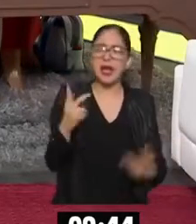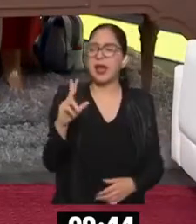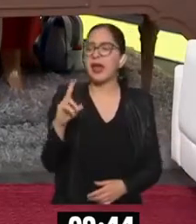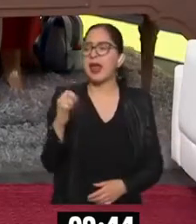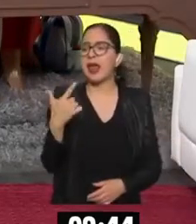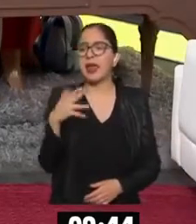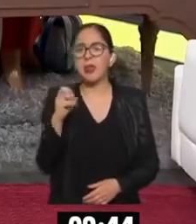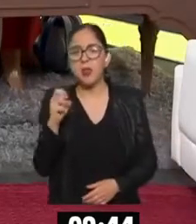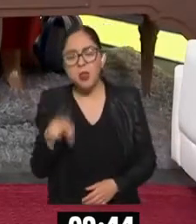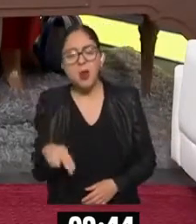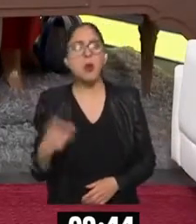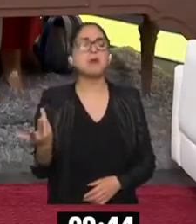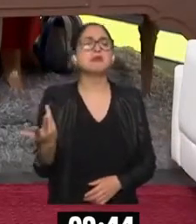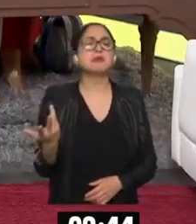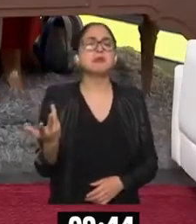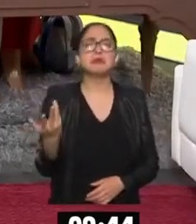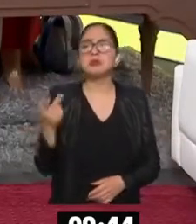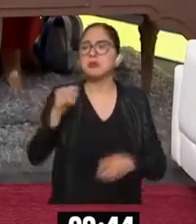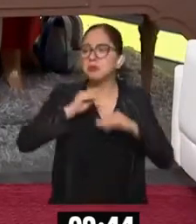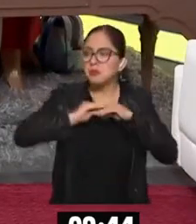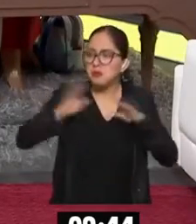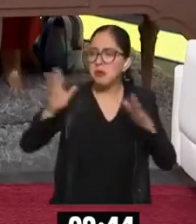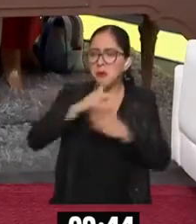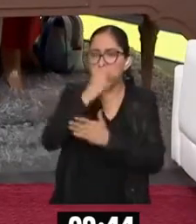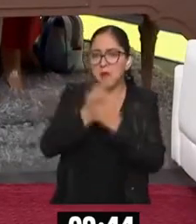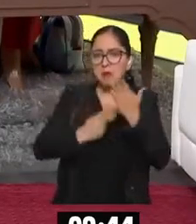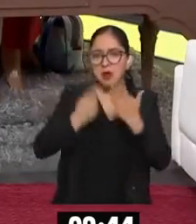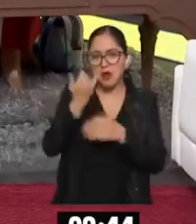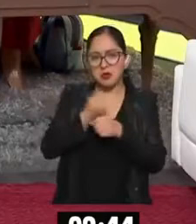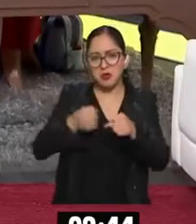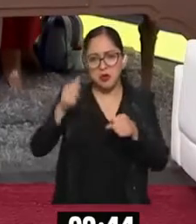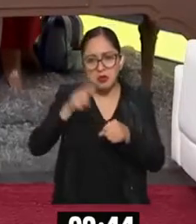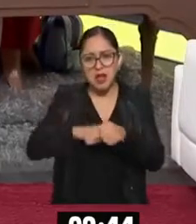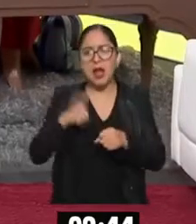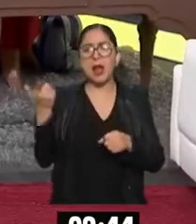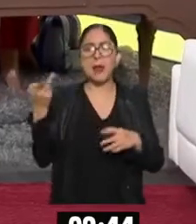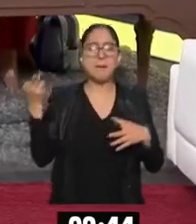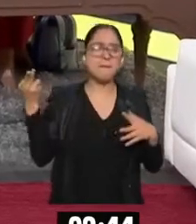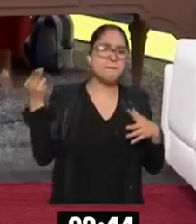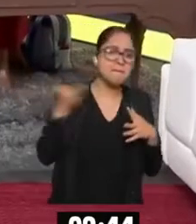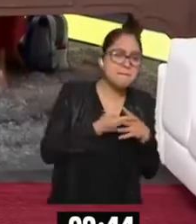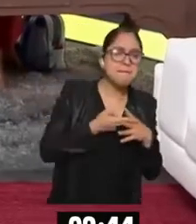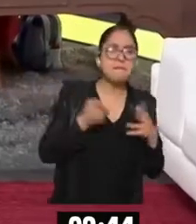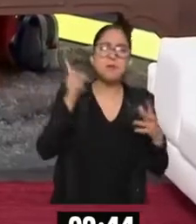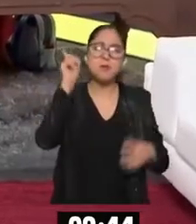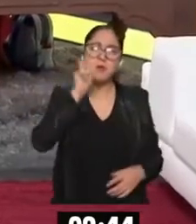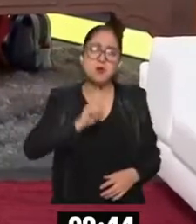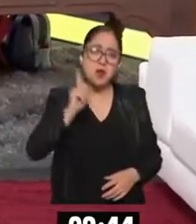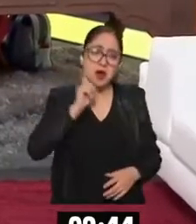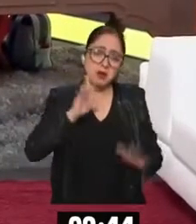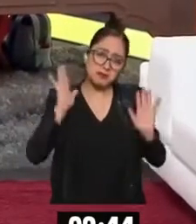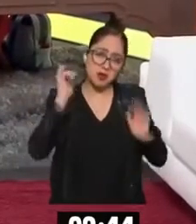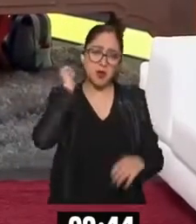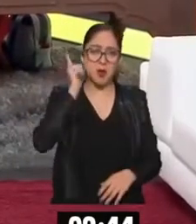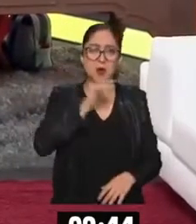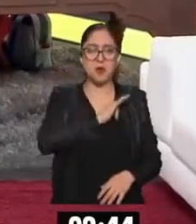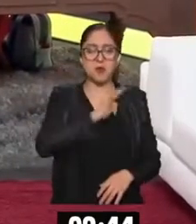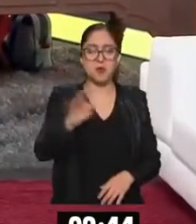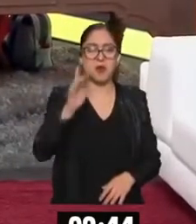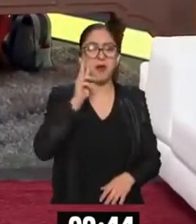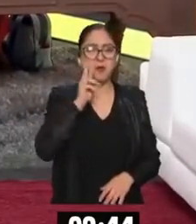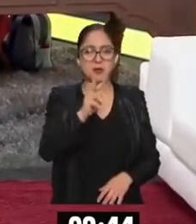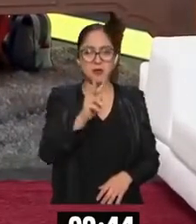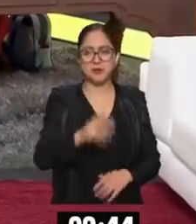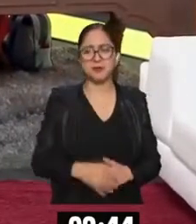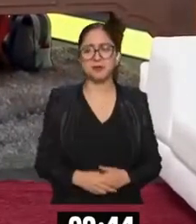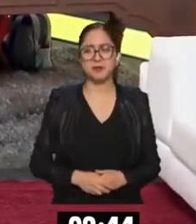reggaetón, desde proyectos sociales. Nos va a caer la otra bomba, desde feminismo. Así que síganlo. ¿Cómo lo Gracias, encontramos?